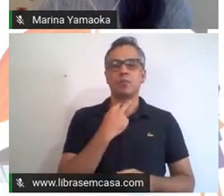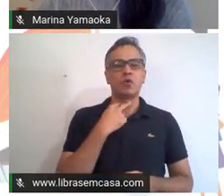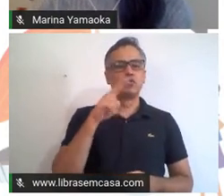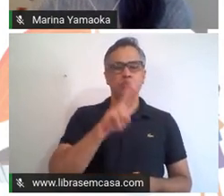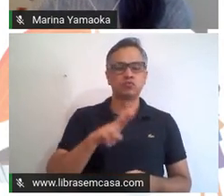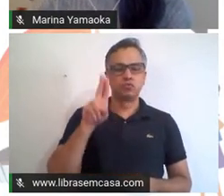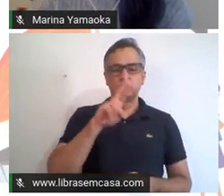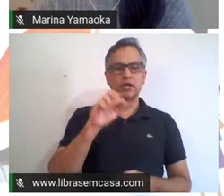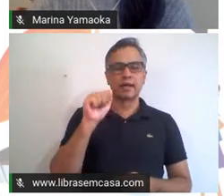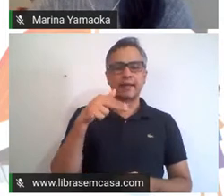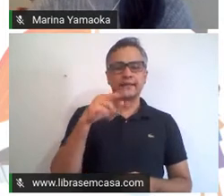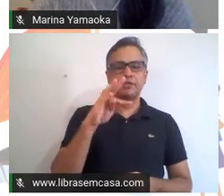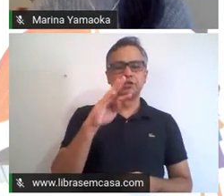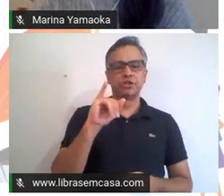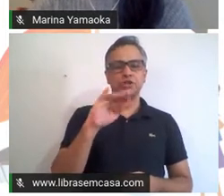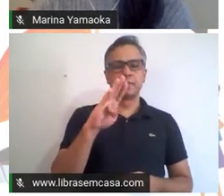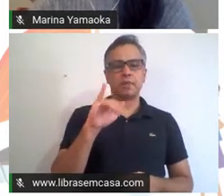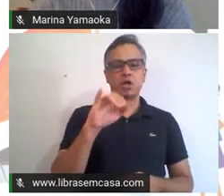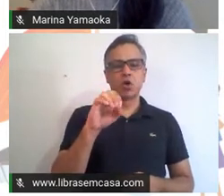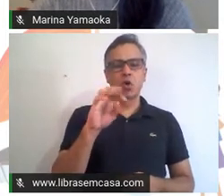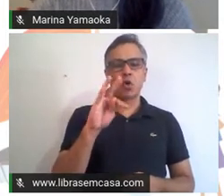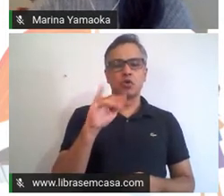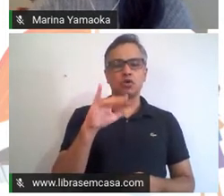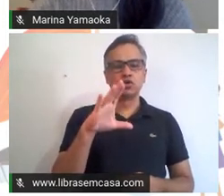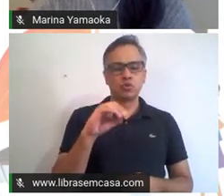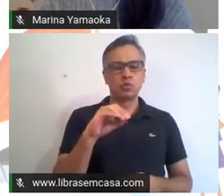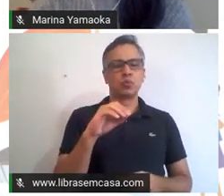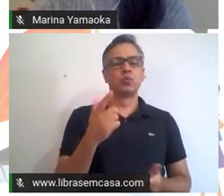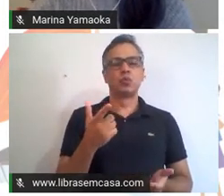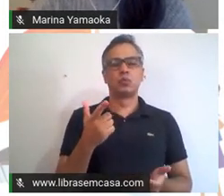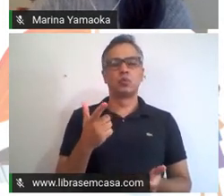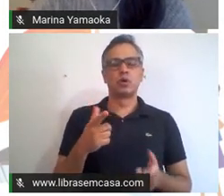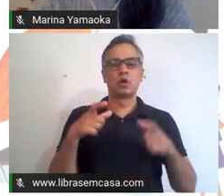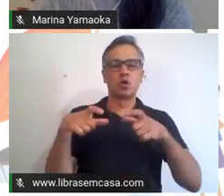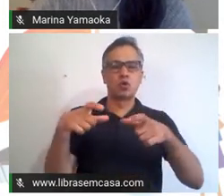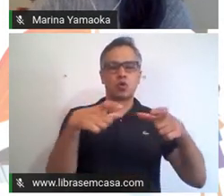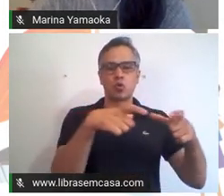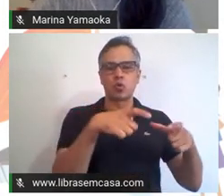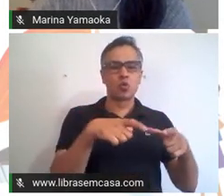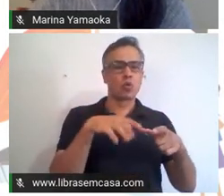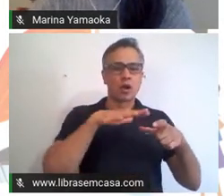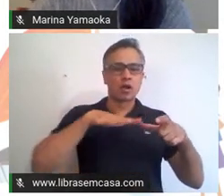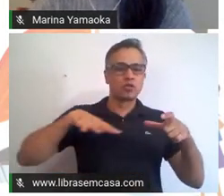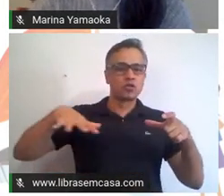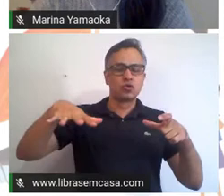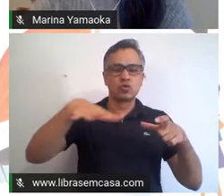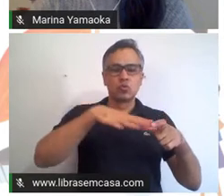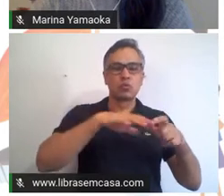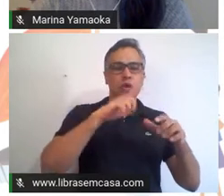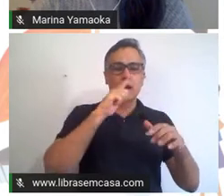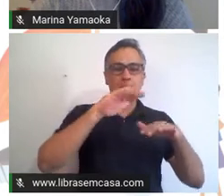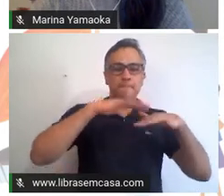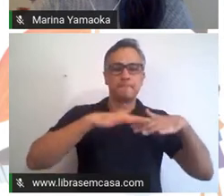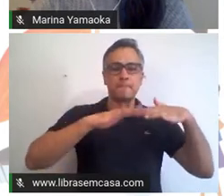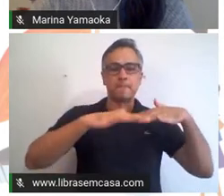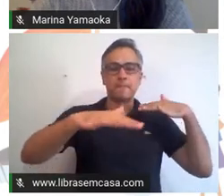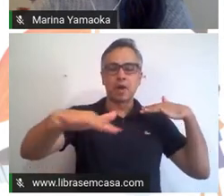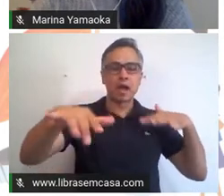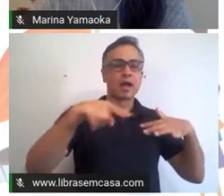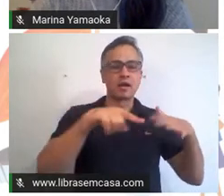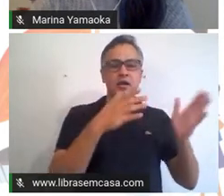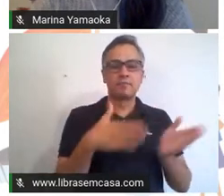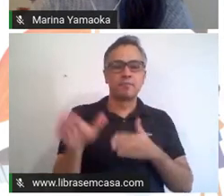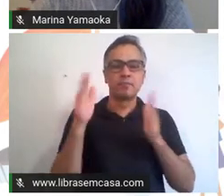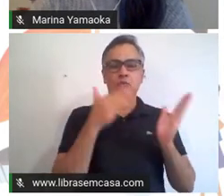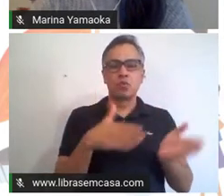de hacinamiento y sacrificar territorios enteros oceánicos para sus producciones, se